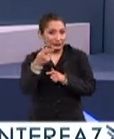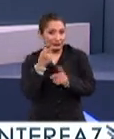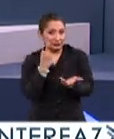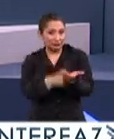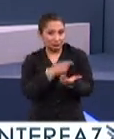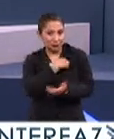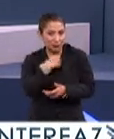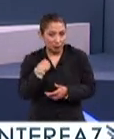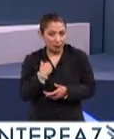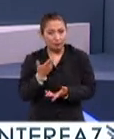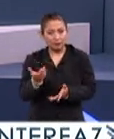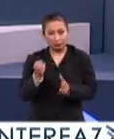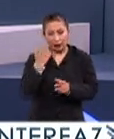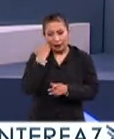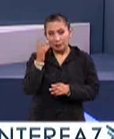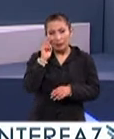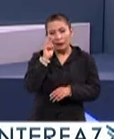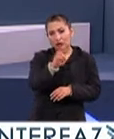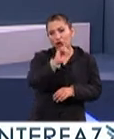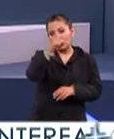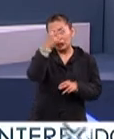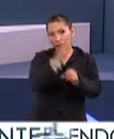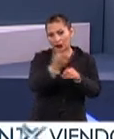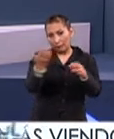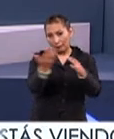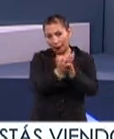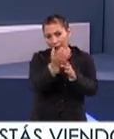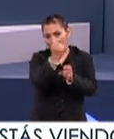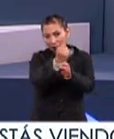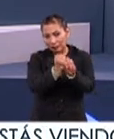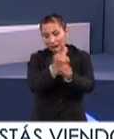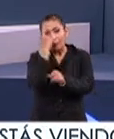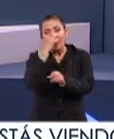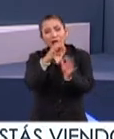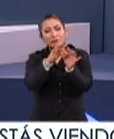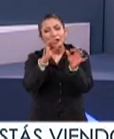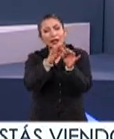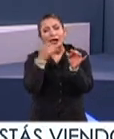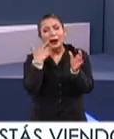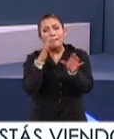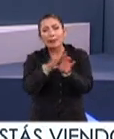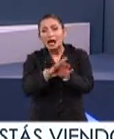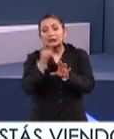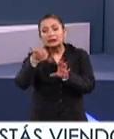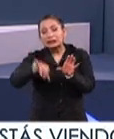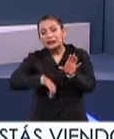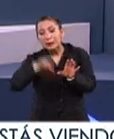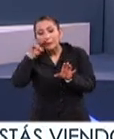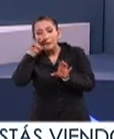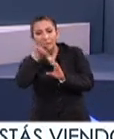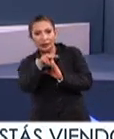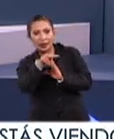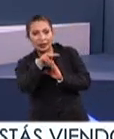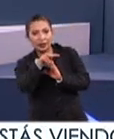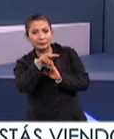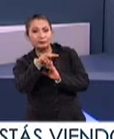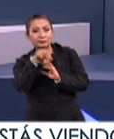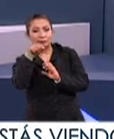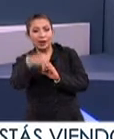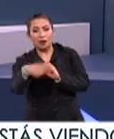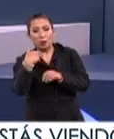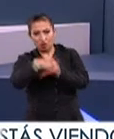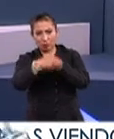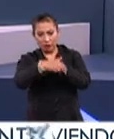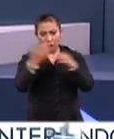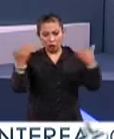Además, bueno, vamos a ver si quieres esta parte del reportaje para comentar también lo interesante que resulta el hecho de que en cifras,